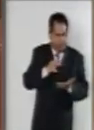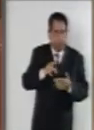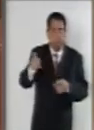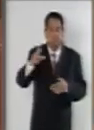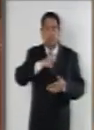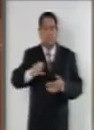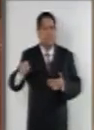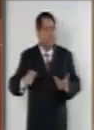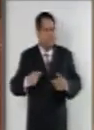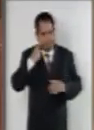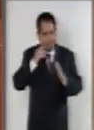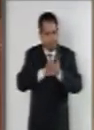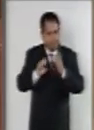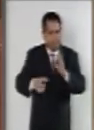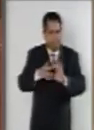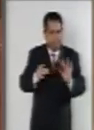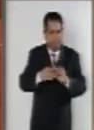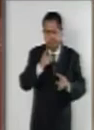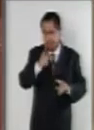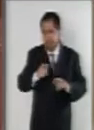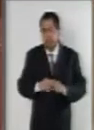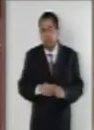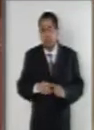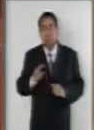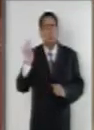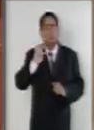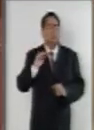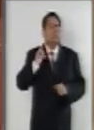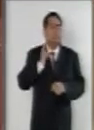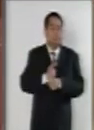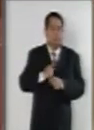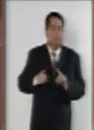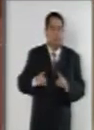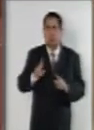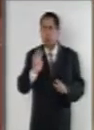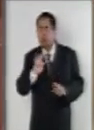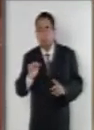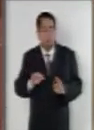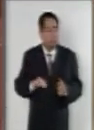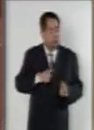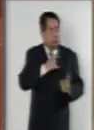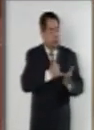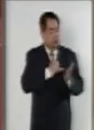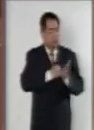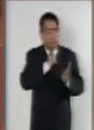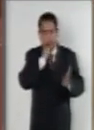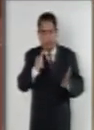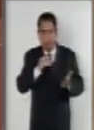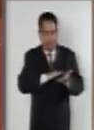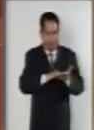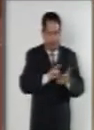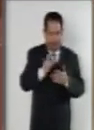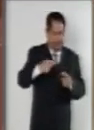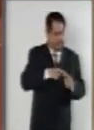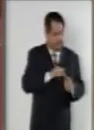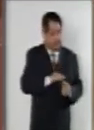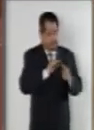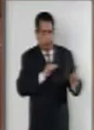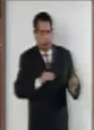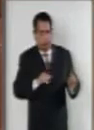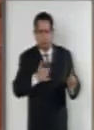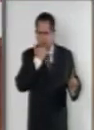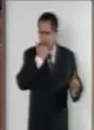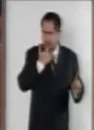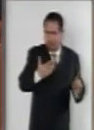el caso de que se determine una exención de impuestos como la que aquí se plantea, se afectan